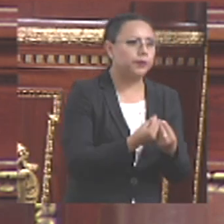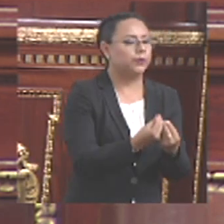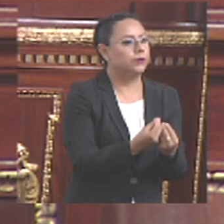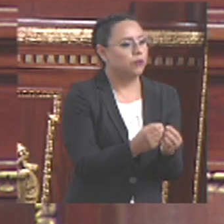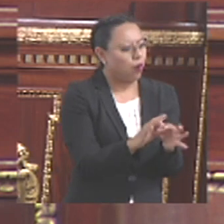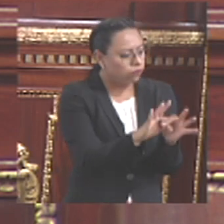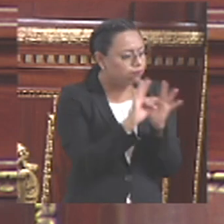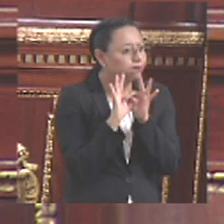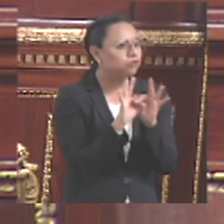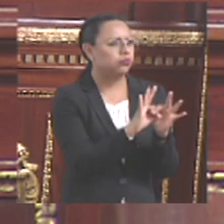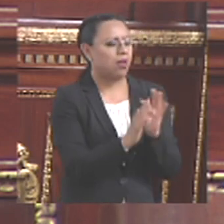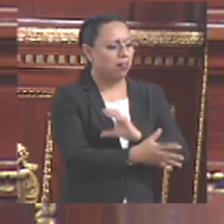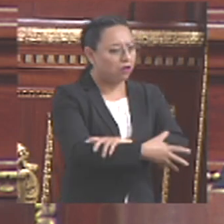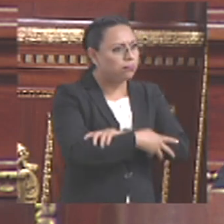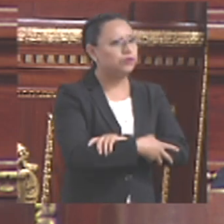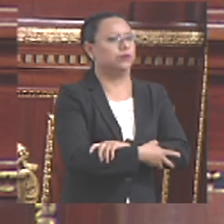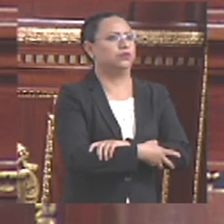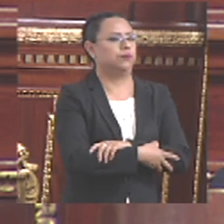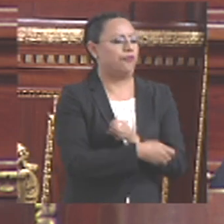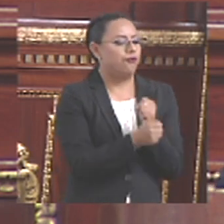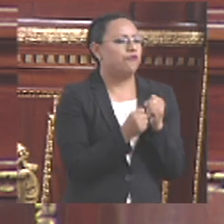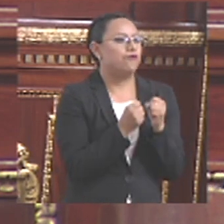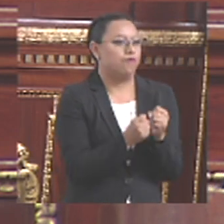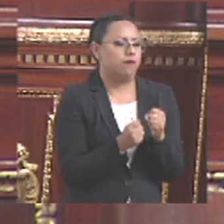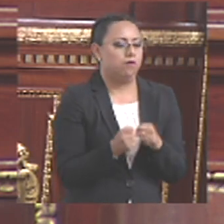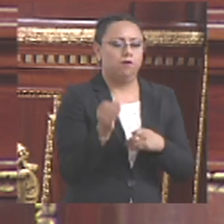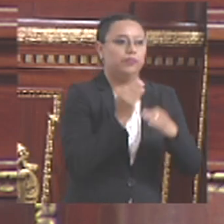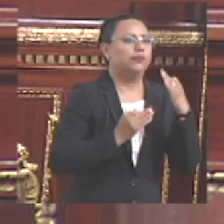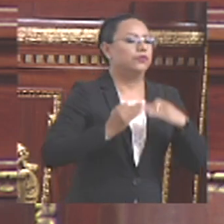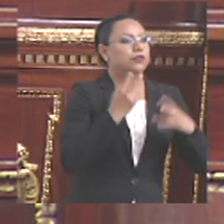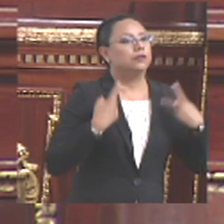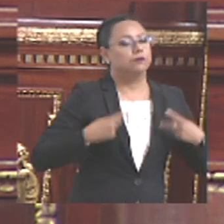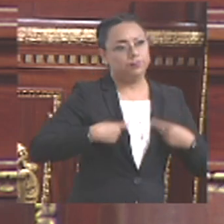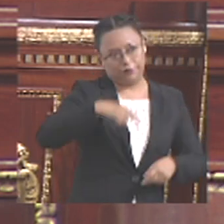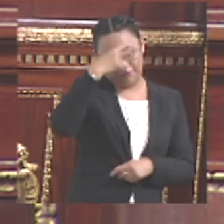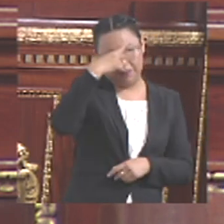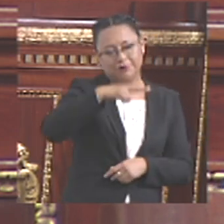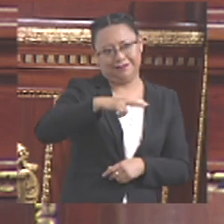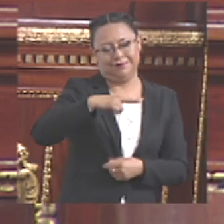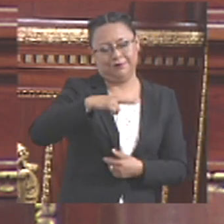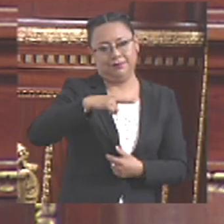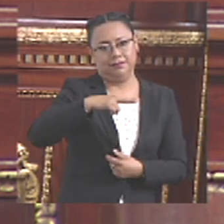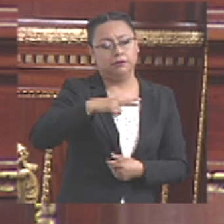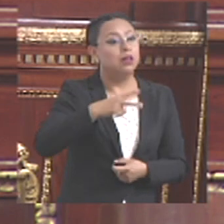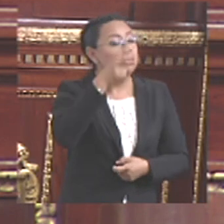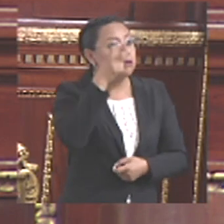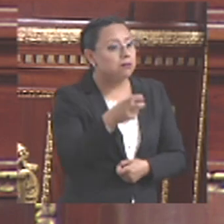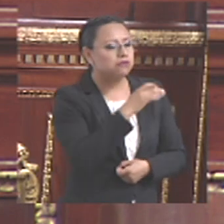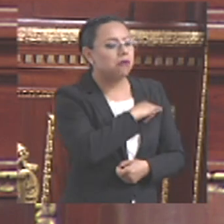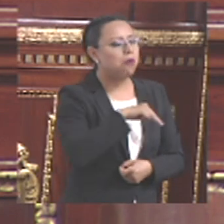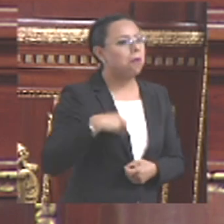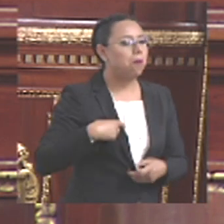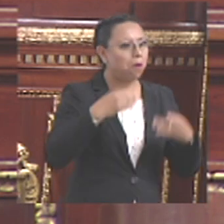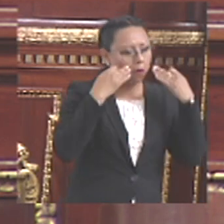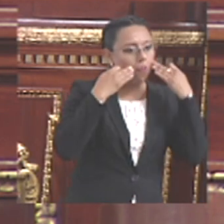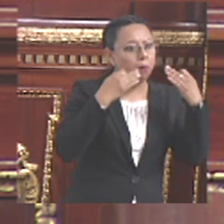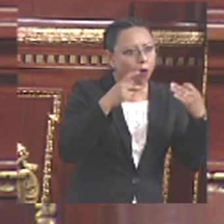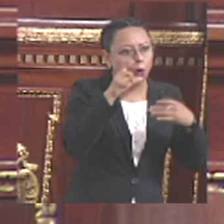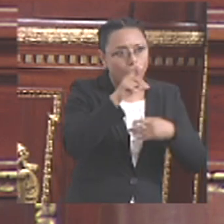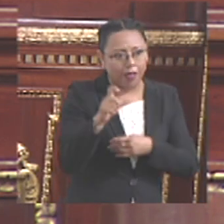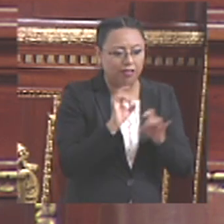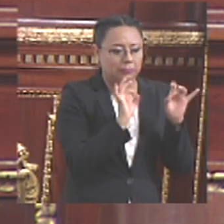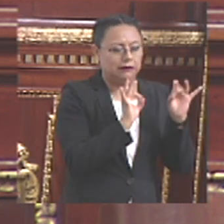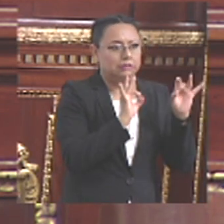la fraternidad y la unidad entre los mexicanos, situación que se exhibía en estos casos